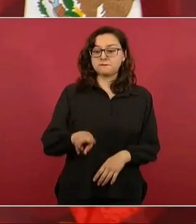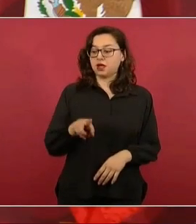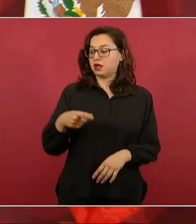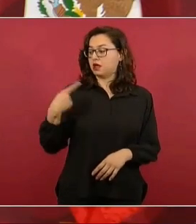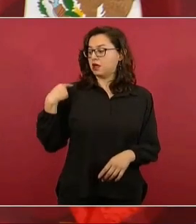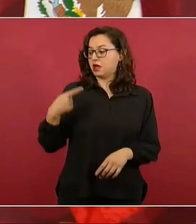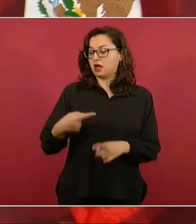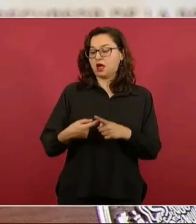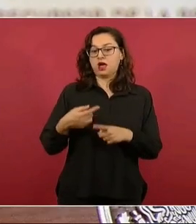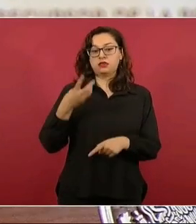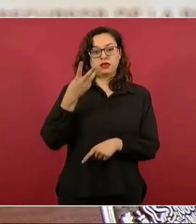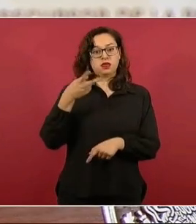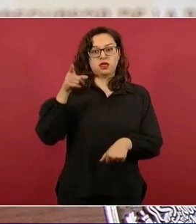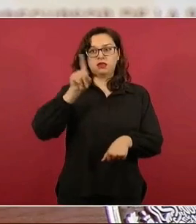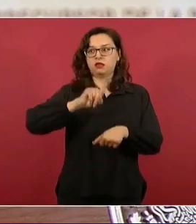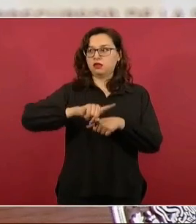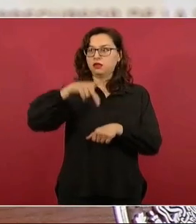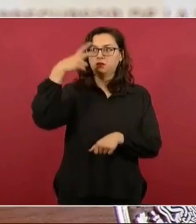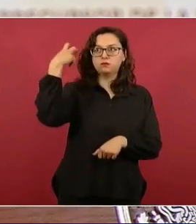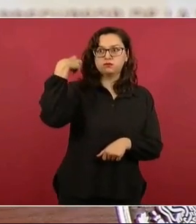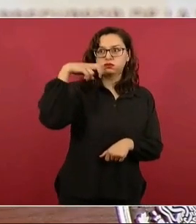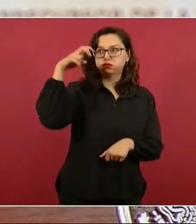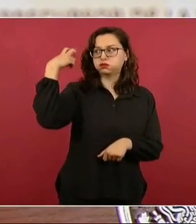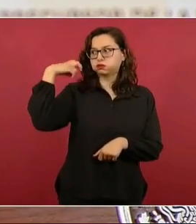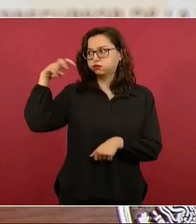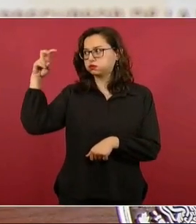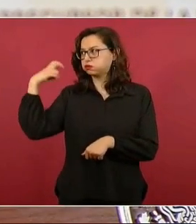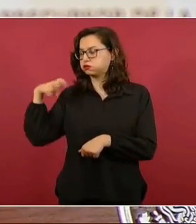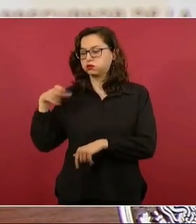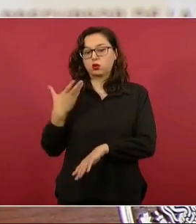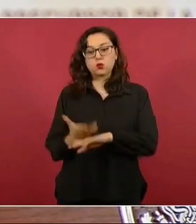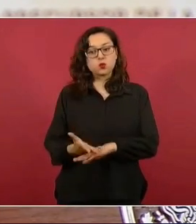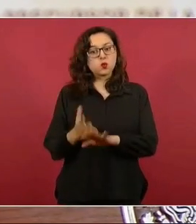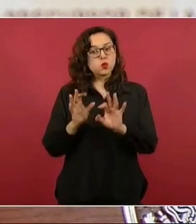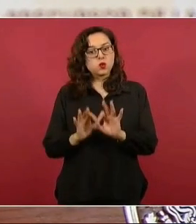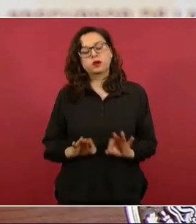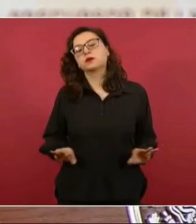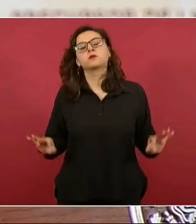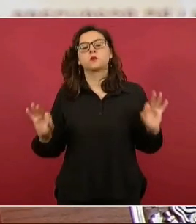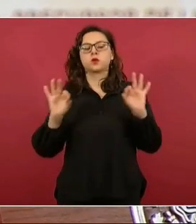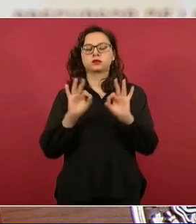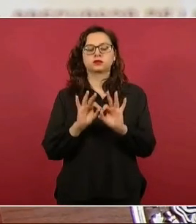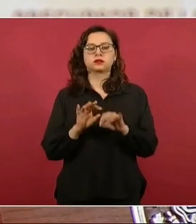Terminamos ayer.